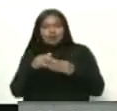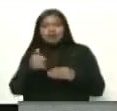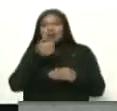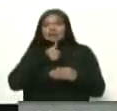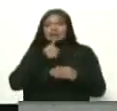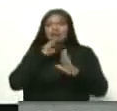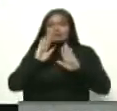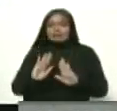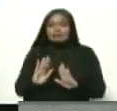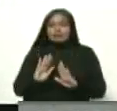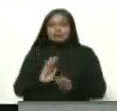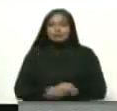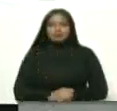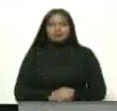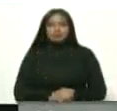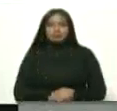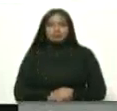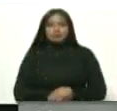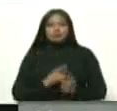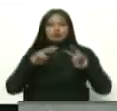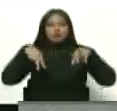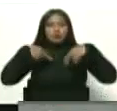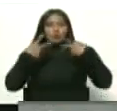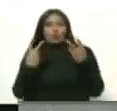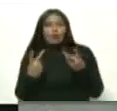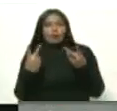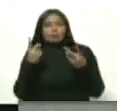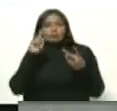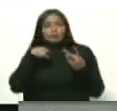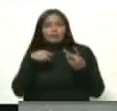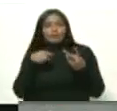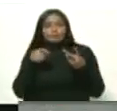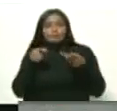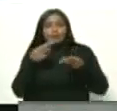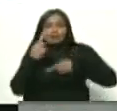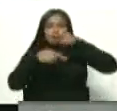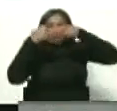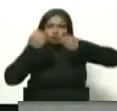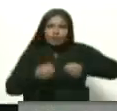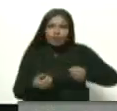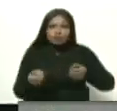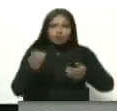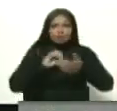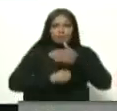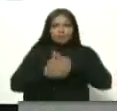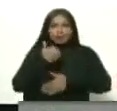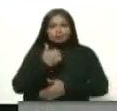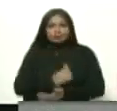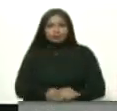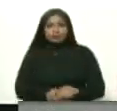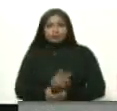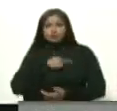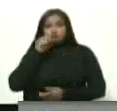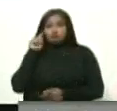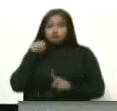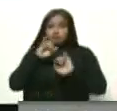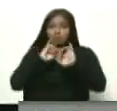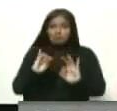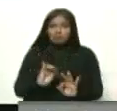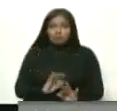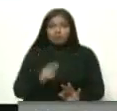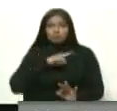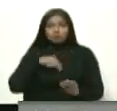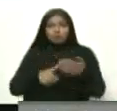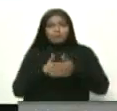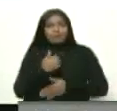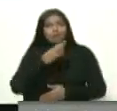resistir, el renovar y el revolucionar. De esta manera, pues, nosotros tenemos